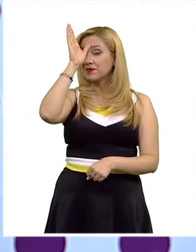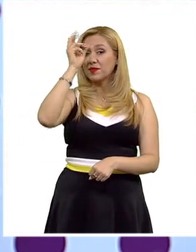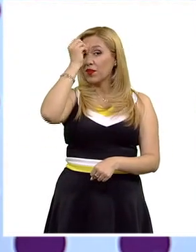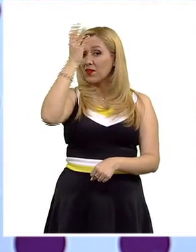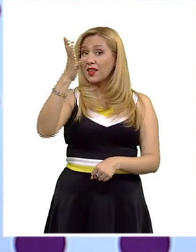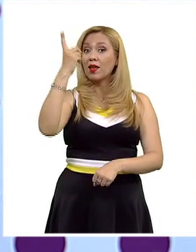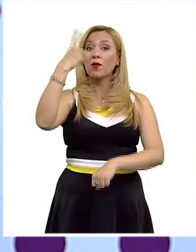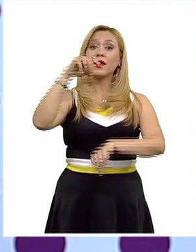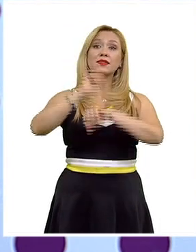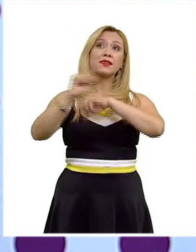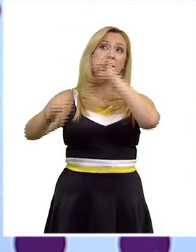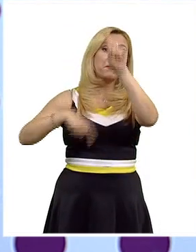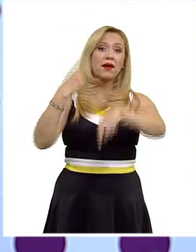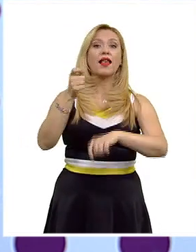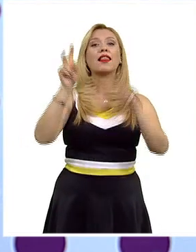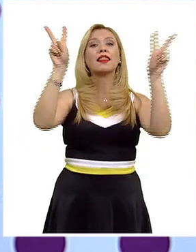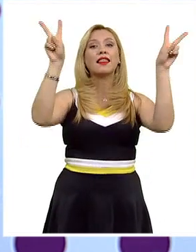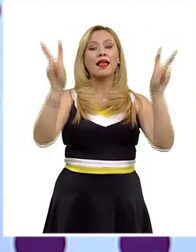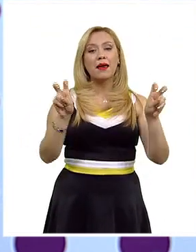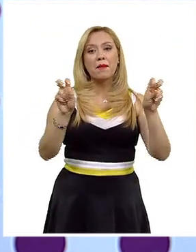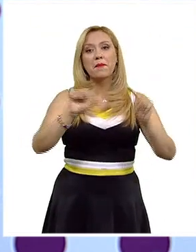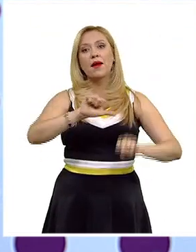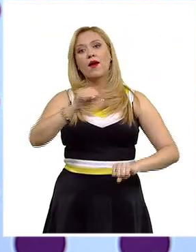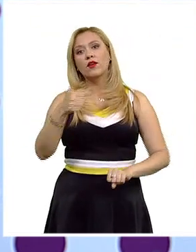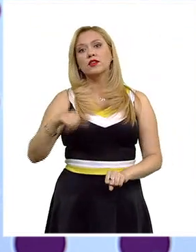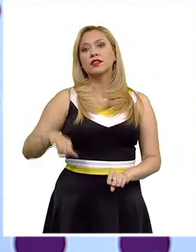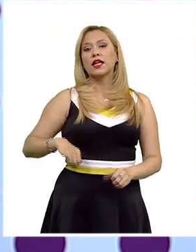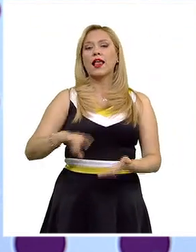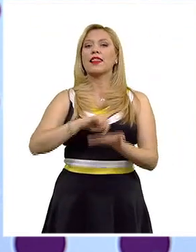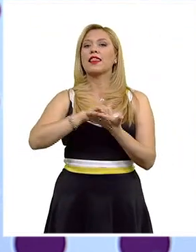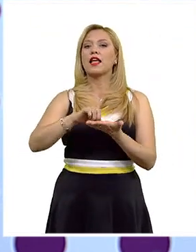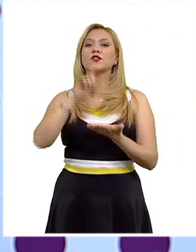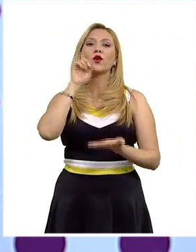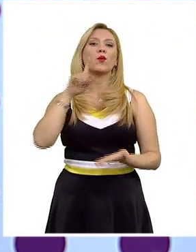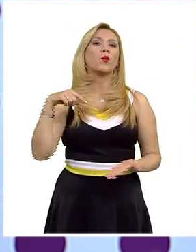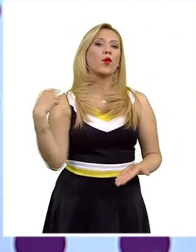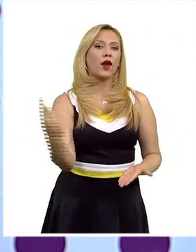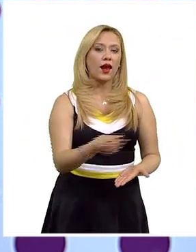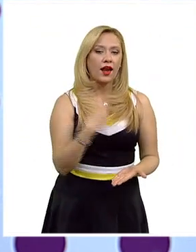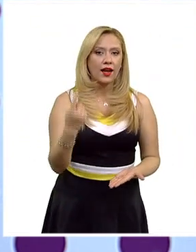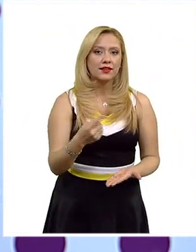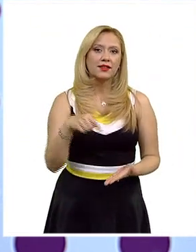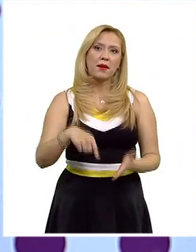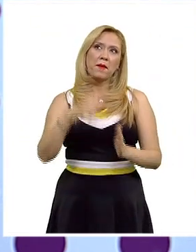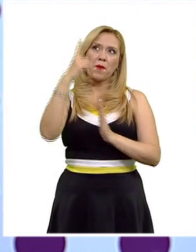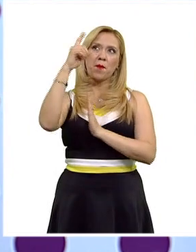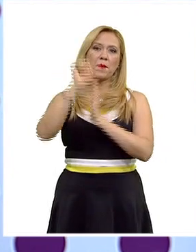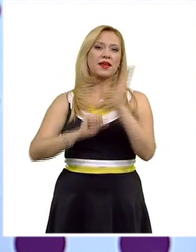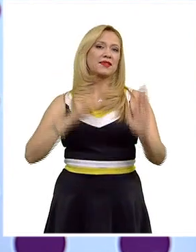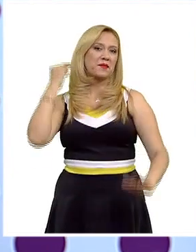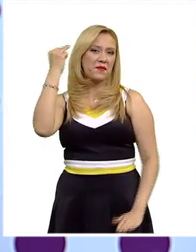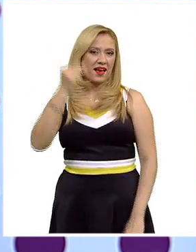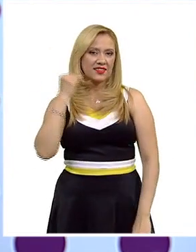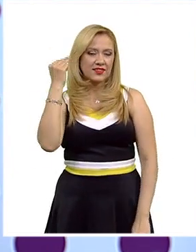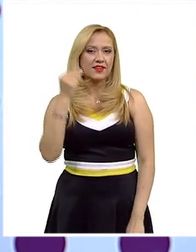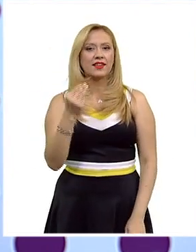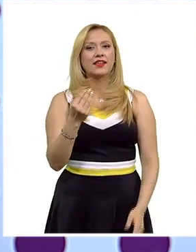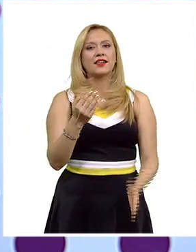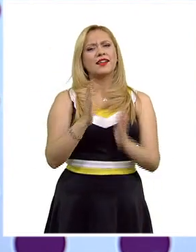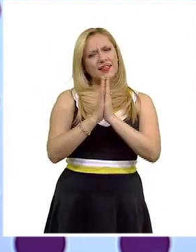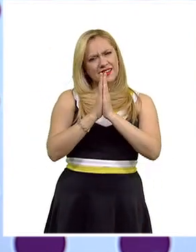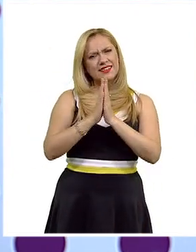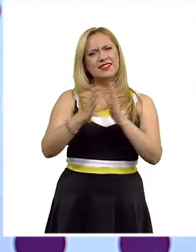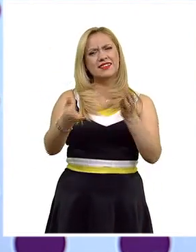semana que nos acompañen en otro programa sobre derechos de las mujeres en todo este mes de marzo que vamos a tener, y que les pido nos manden